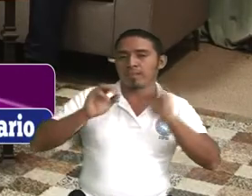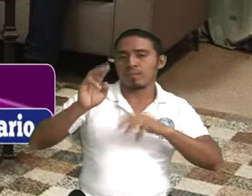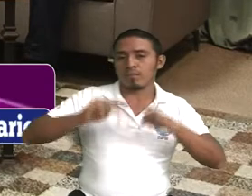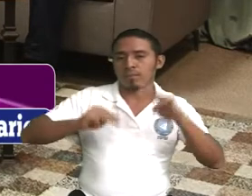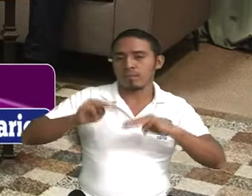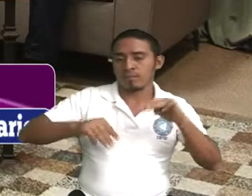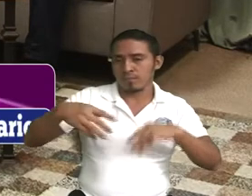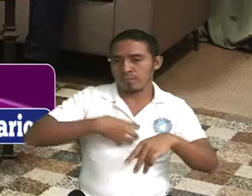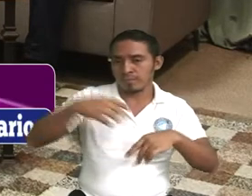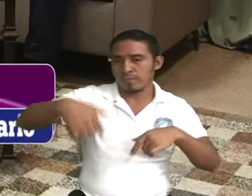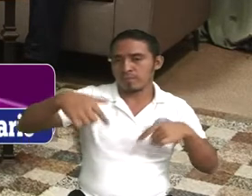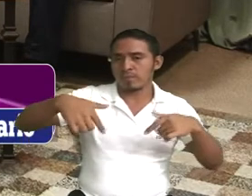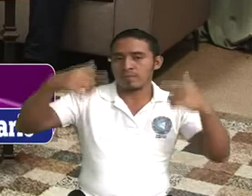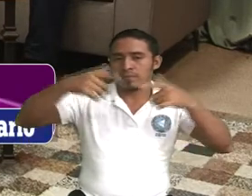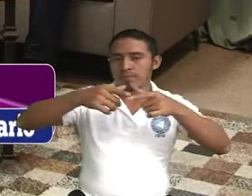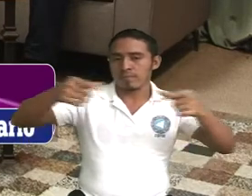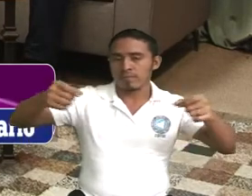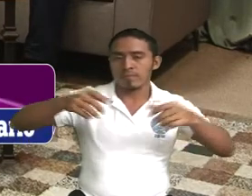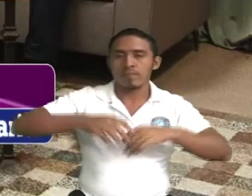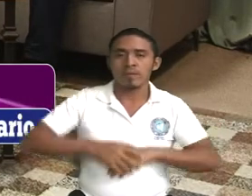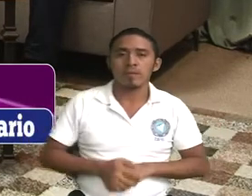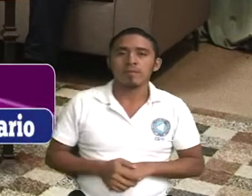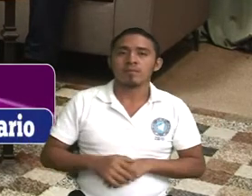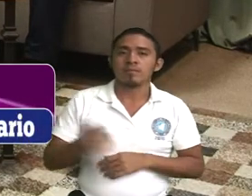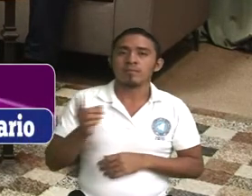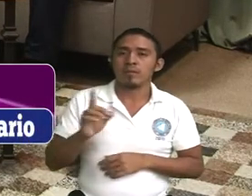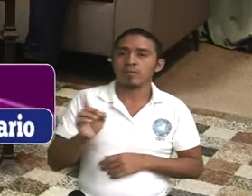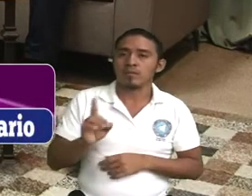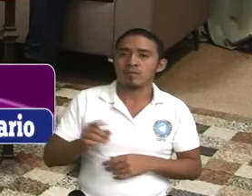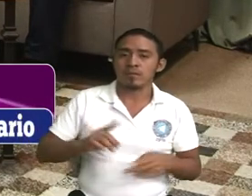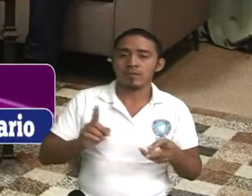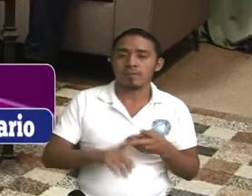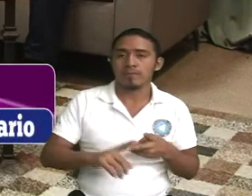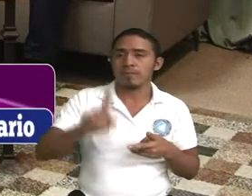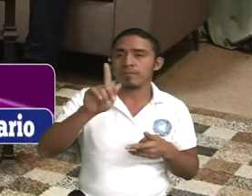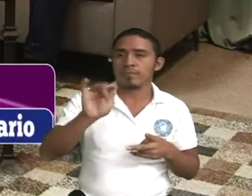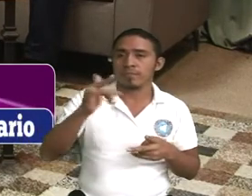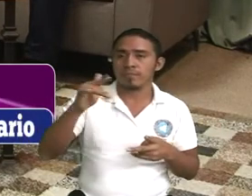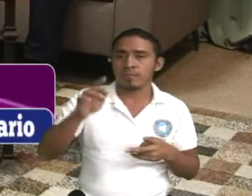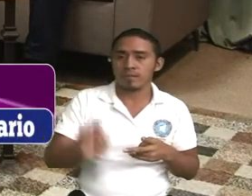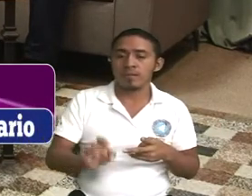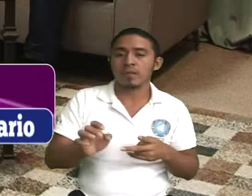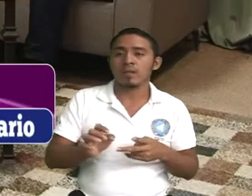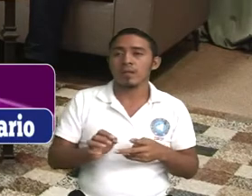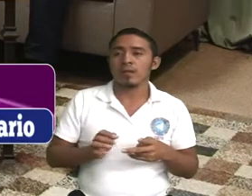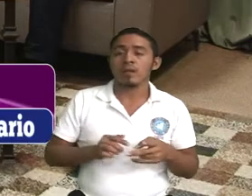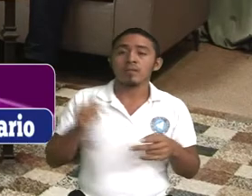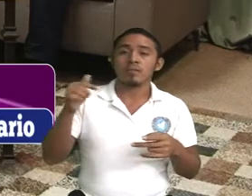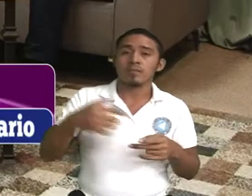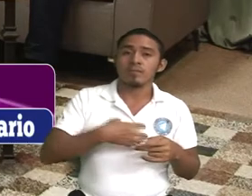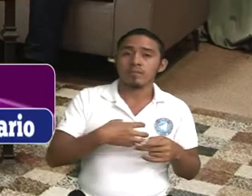tenemos actividad en el Tiangue Hugo Chávez, que está frente a la rotonda